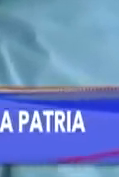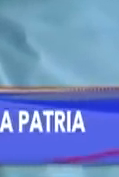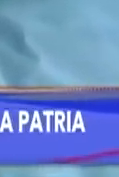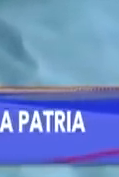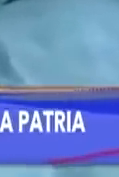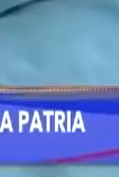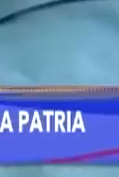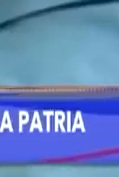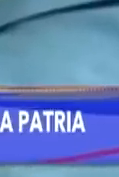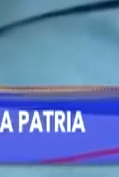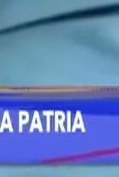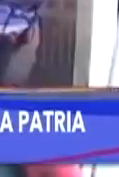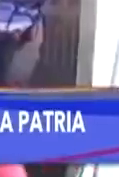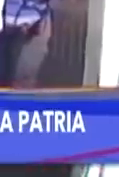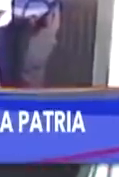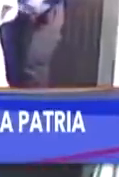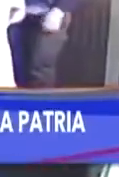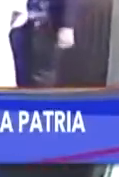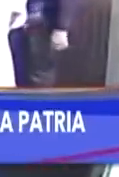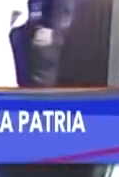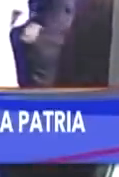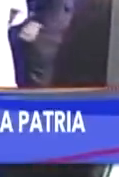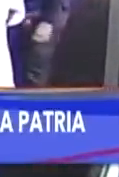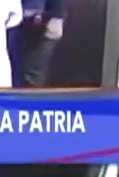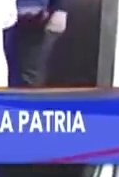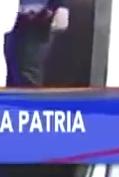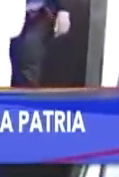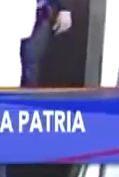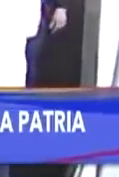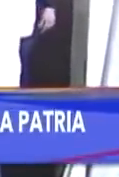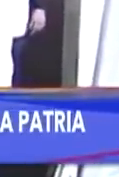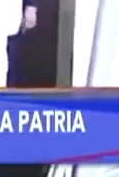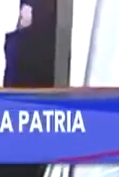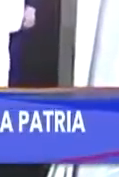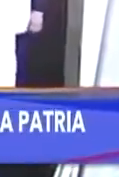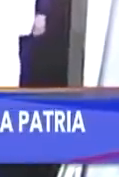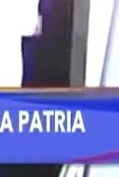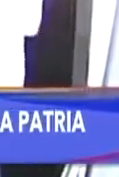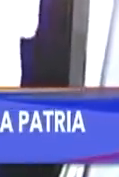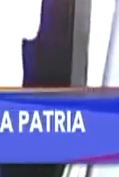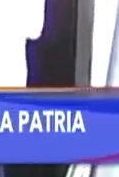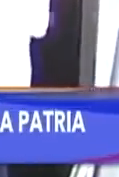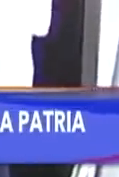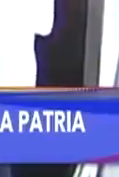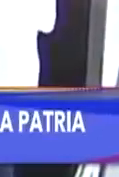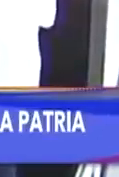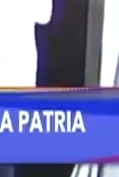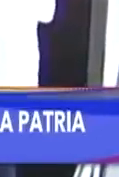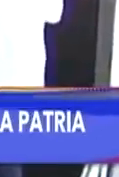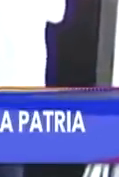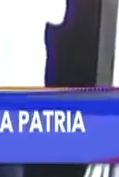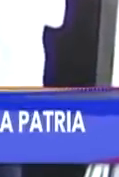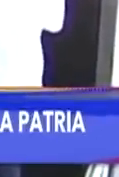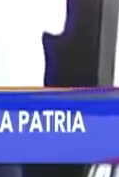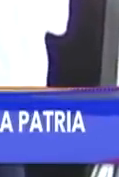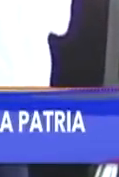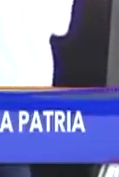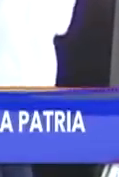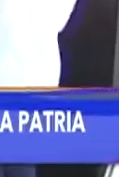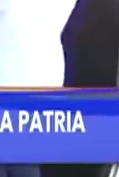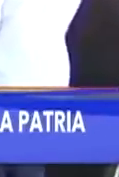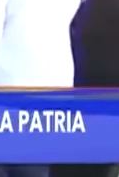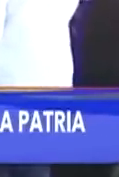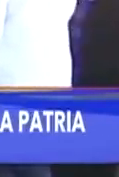lo espera la otra segunda alcabala de personal sanitario, donde le es medida la temperatura a través de un